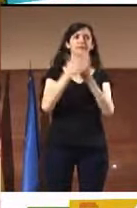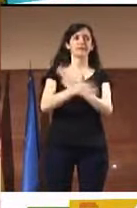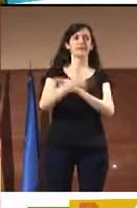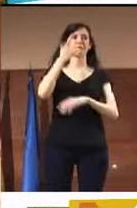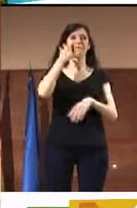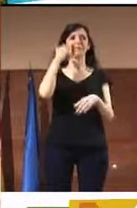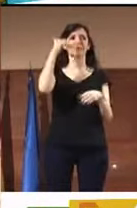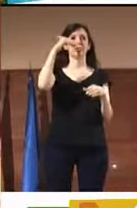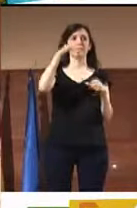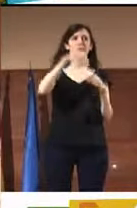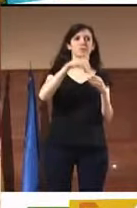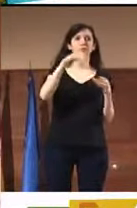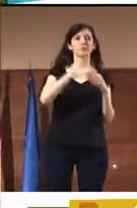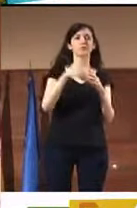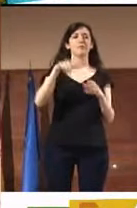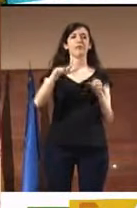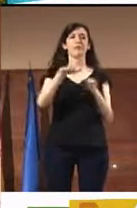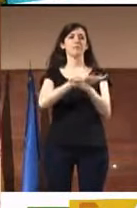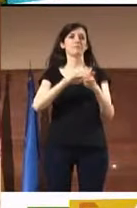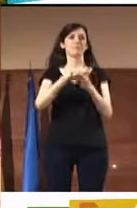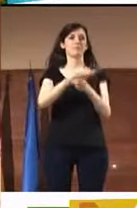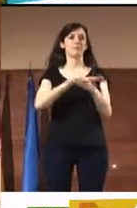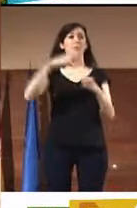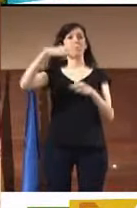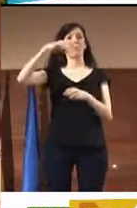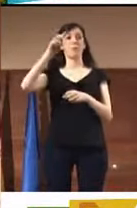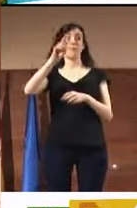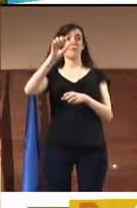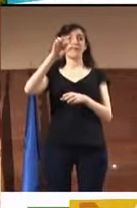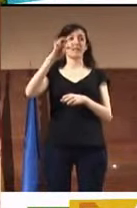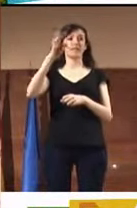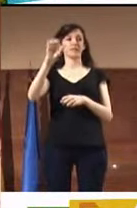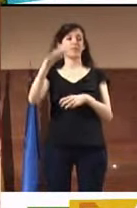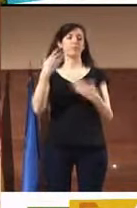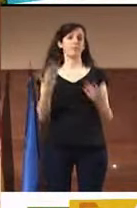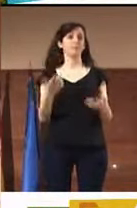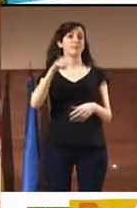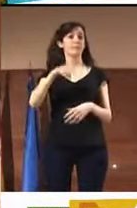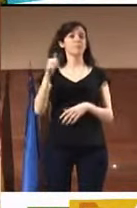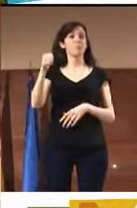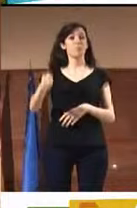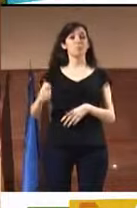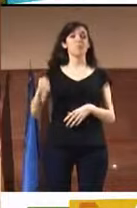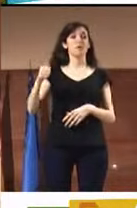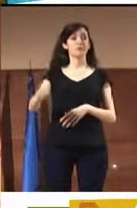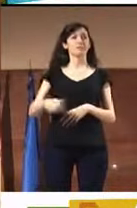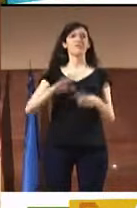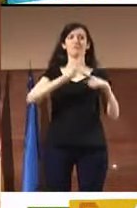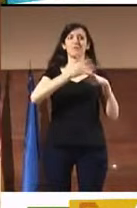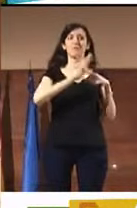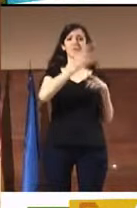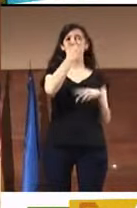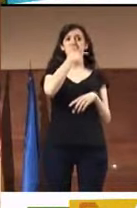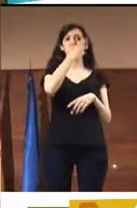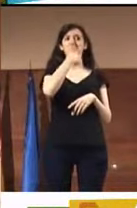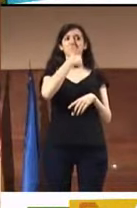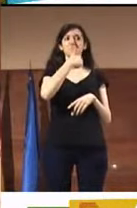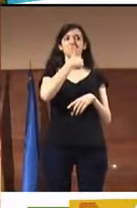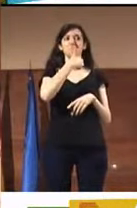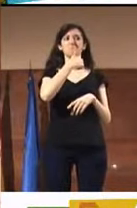y sobre todo el hábito de actuación de moverte. Estas muletas que conocimos en una feria pues nos